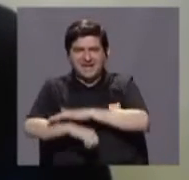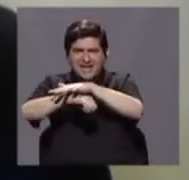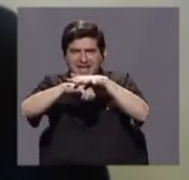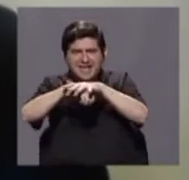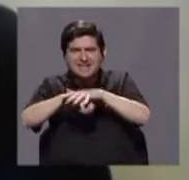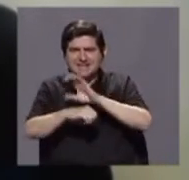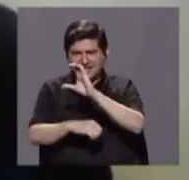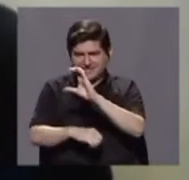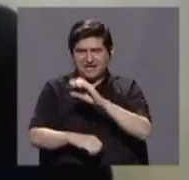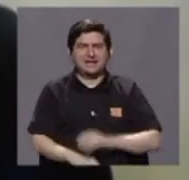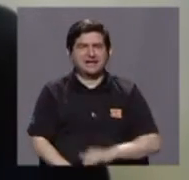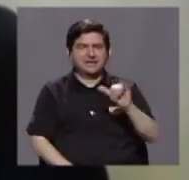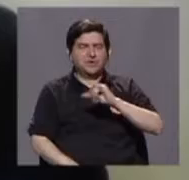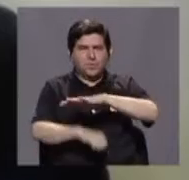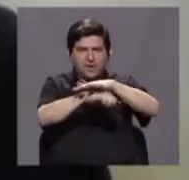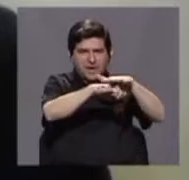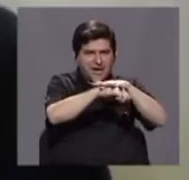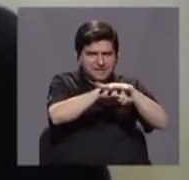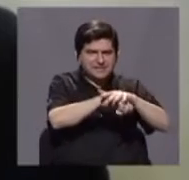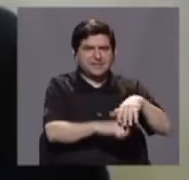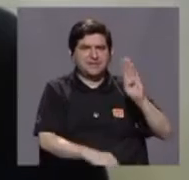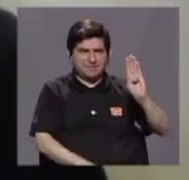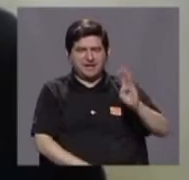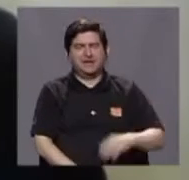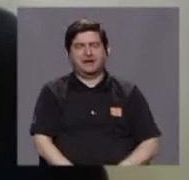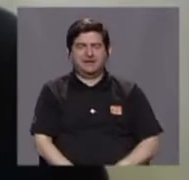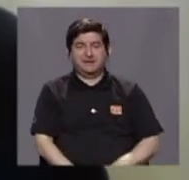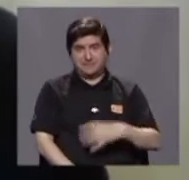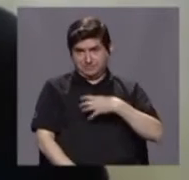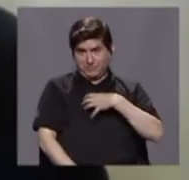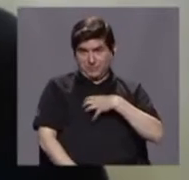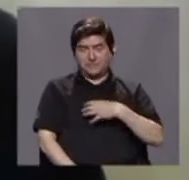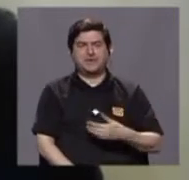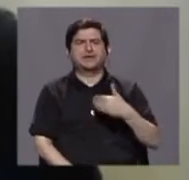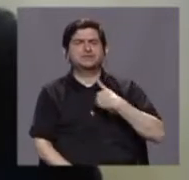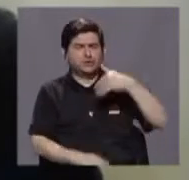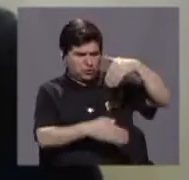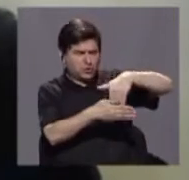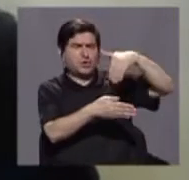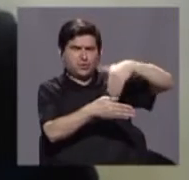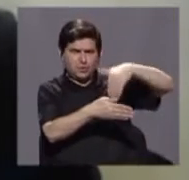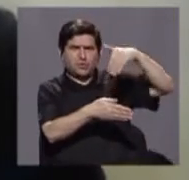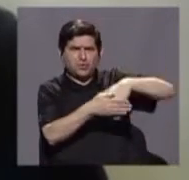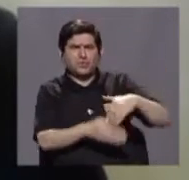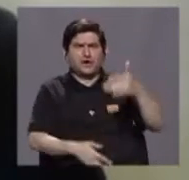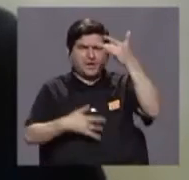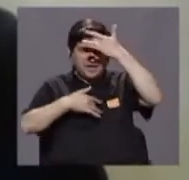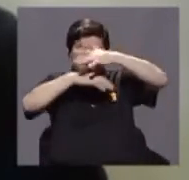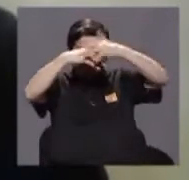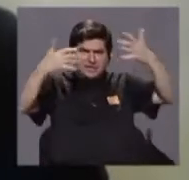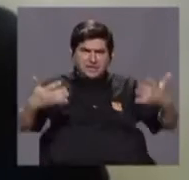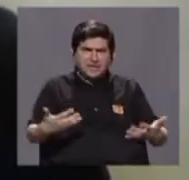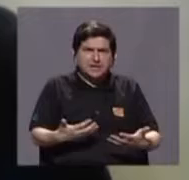Canarias como las Islas Baleares, las mías, tienen un registro de